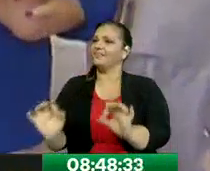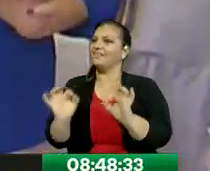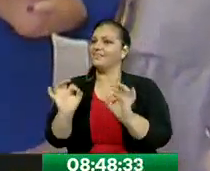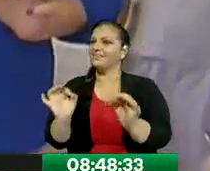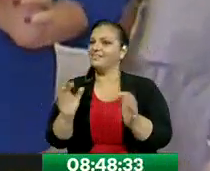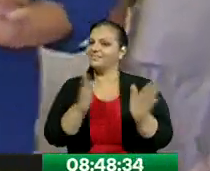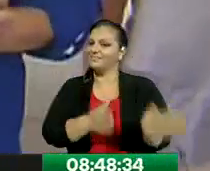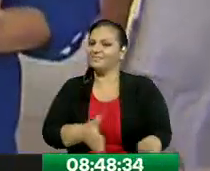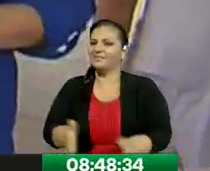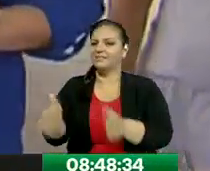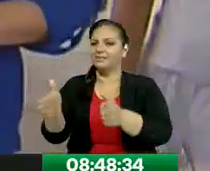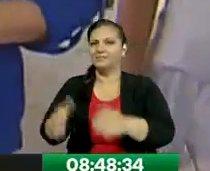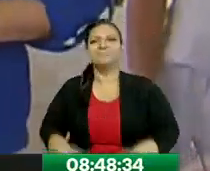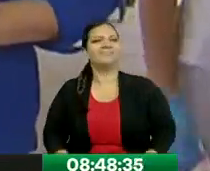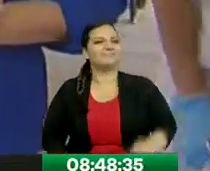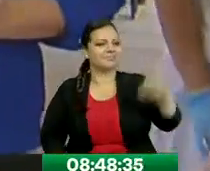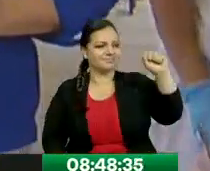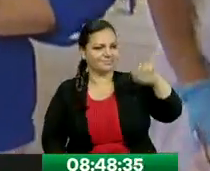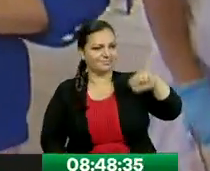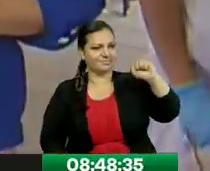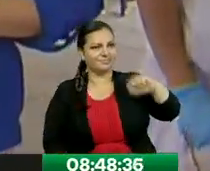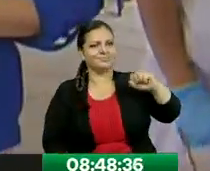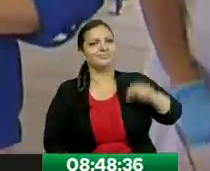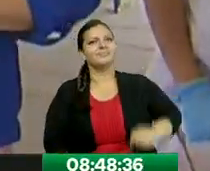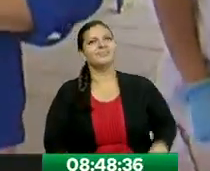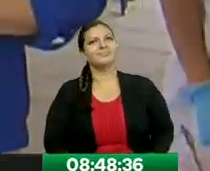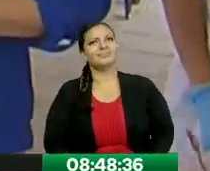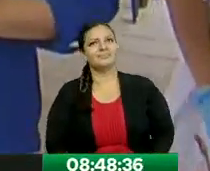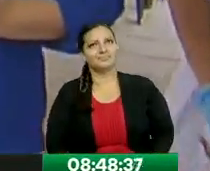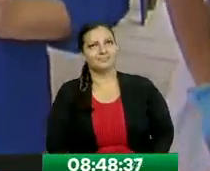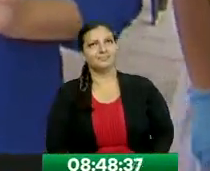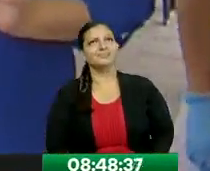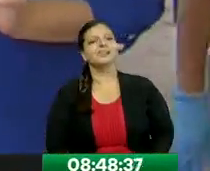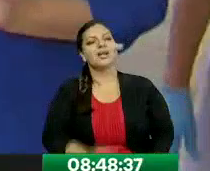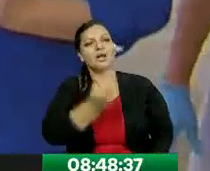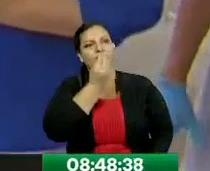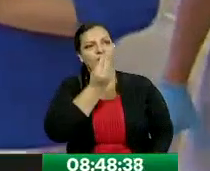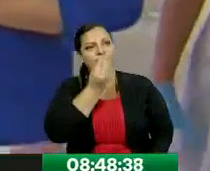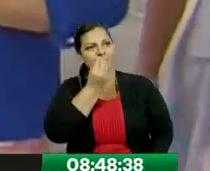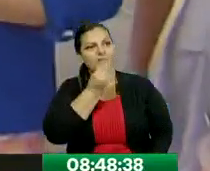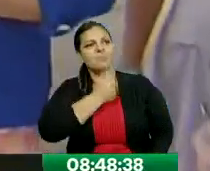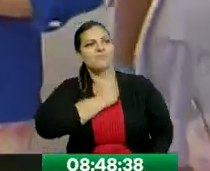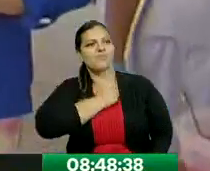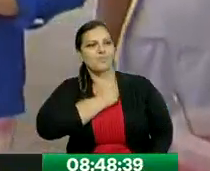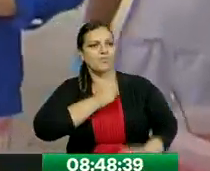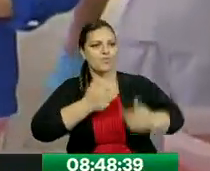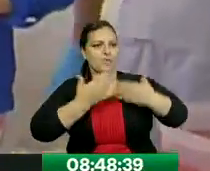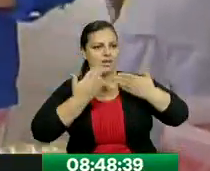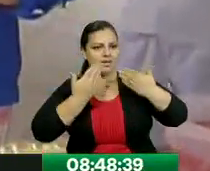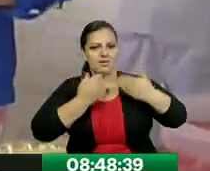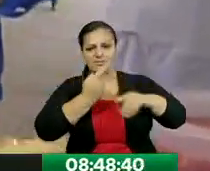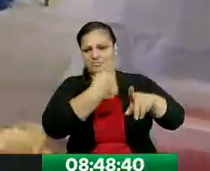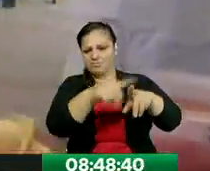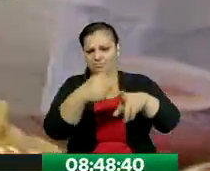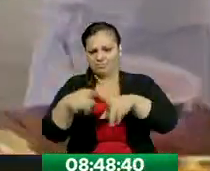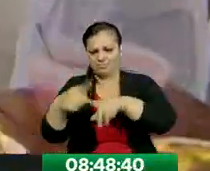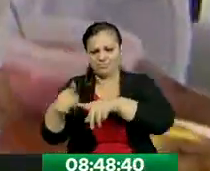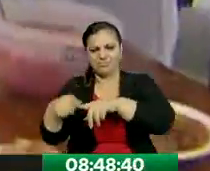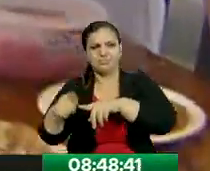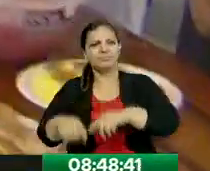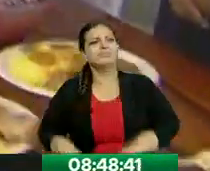comida típica guayaquileña que se encuentra aquí en un solo lugar. Ustedes pueden venir y acceder a la Feria Sabores